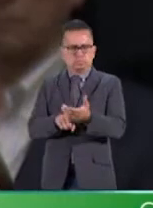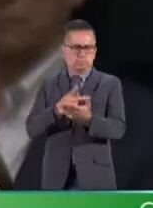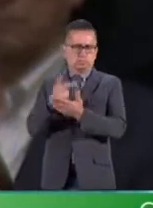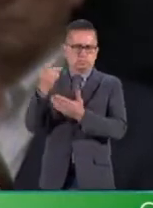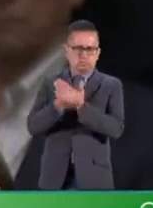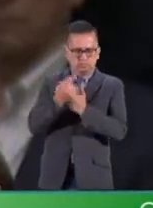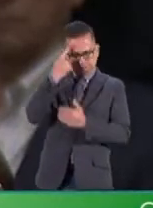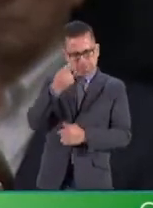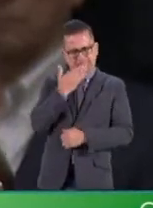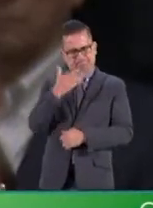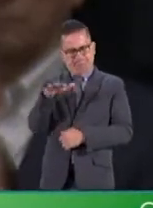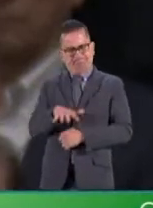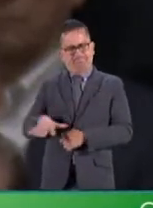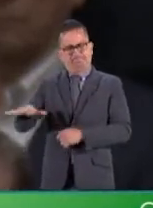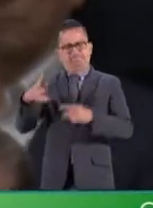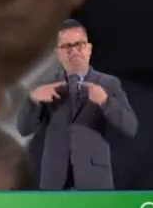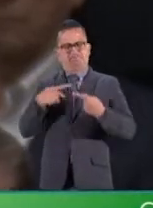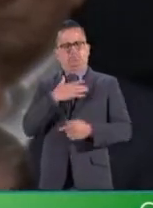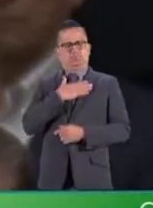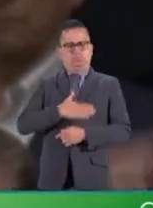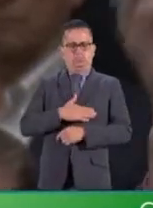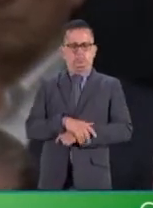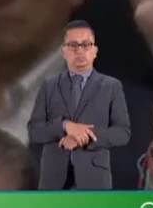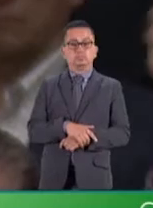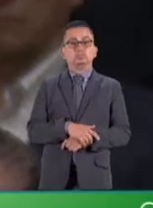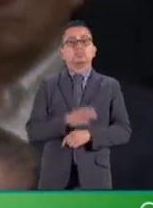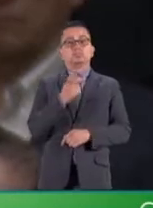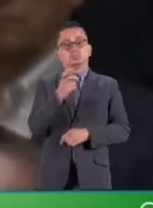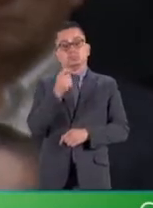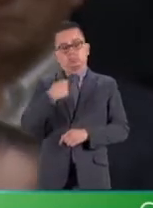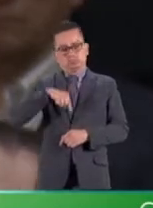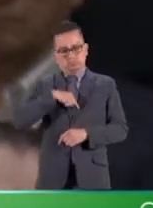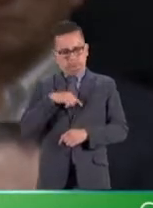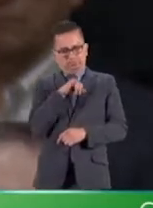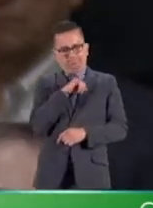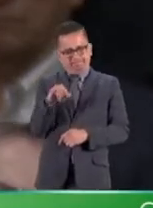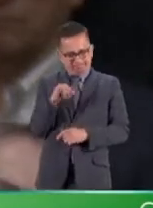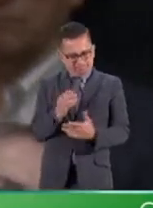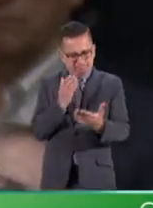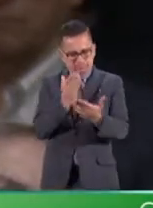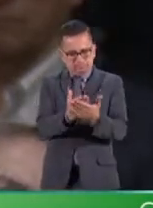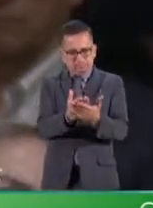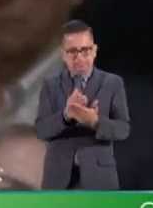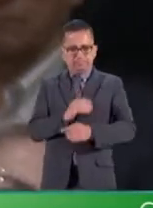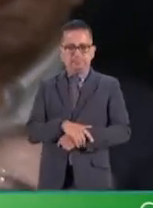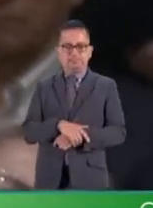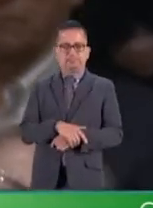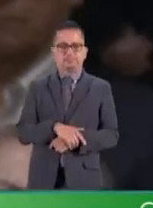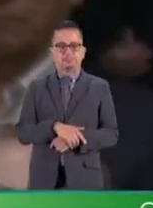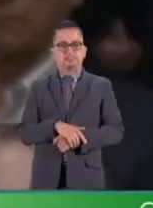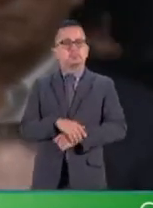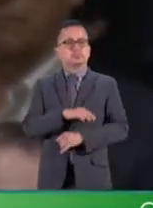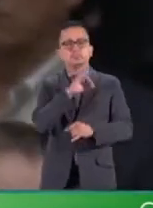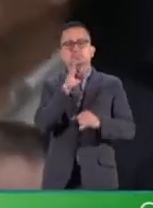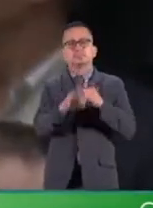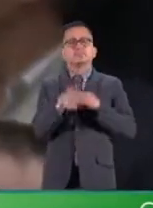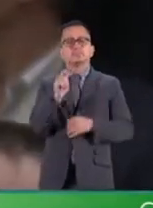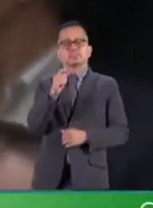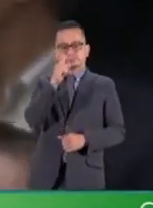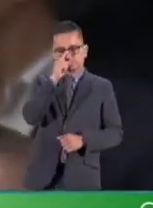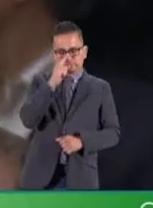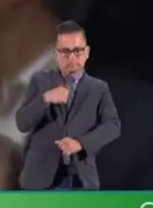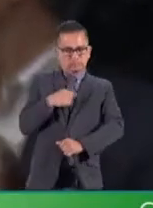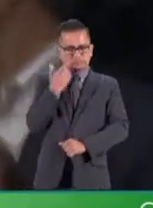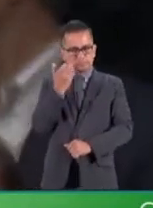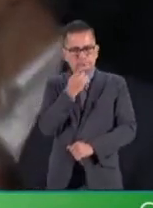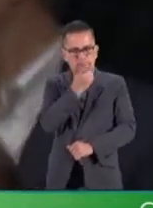justicia social. Esto es una propuesta de izquierda socialdemócrata para todos nuestros territorios. Por último, no quiero alargarme más, les